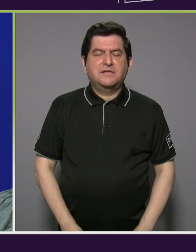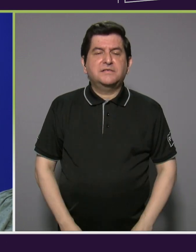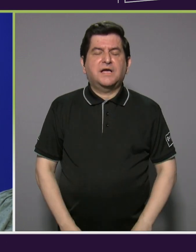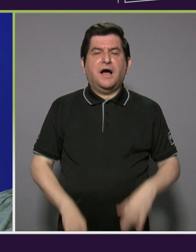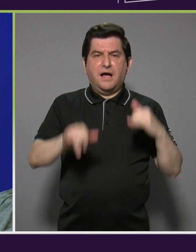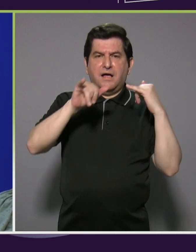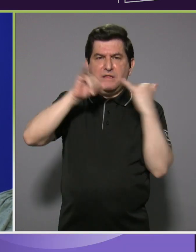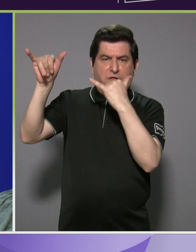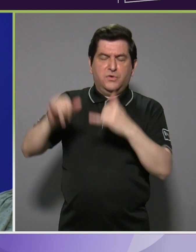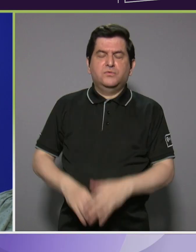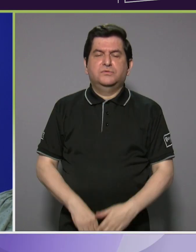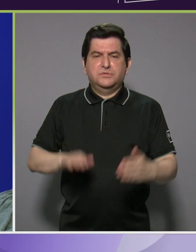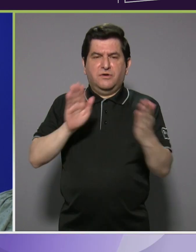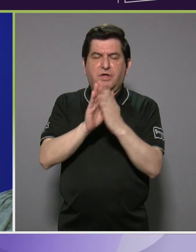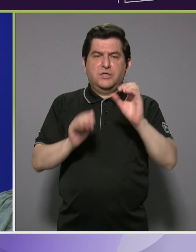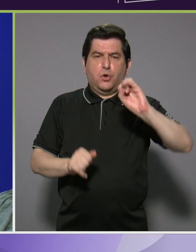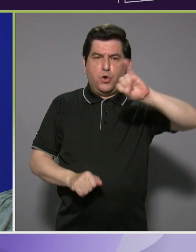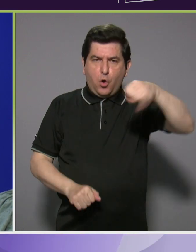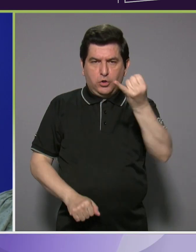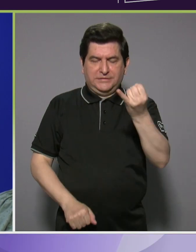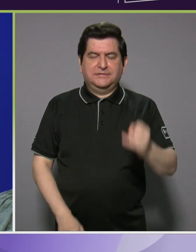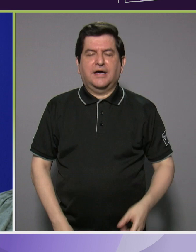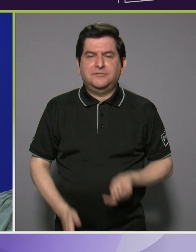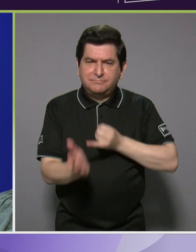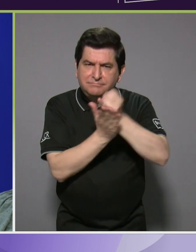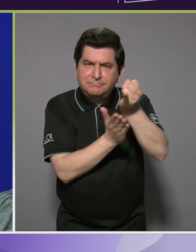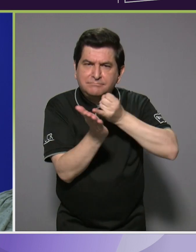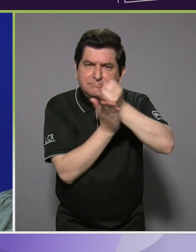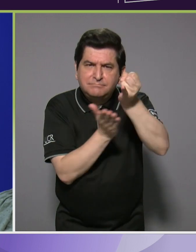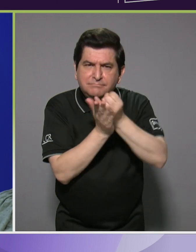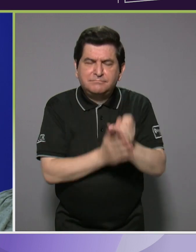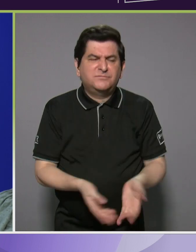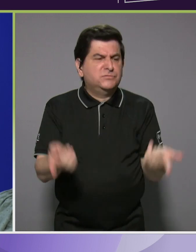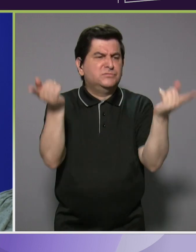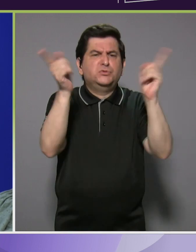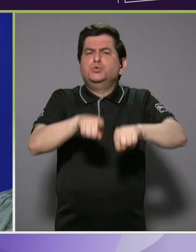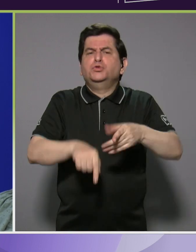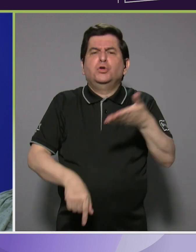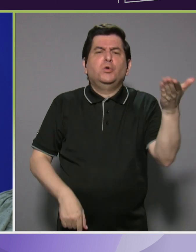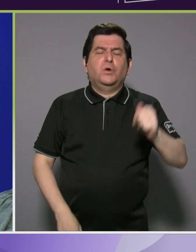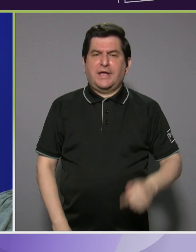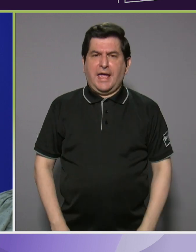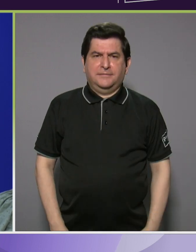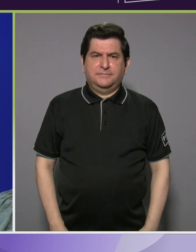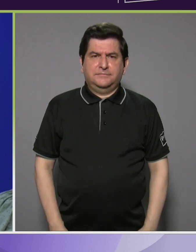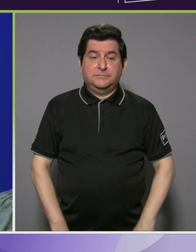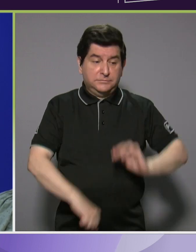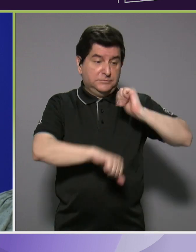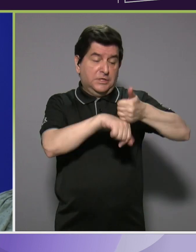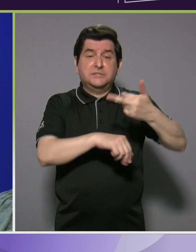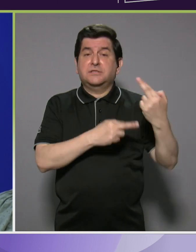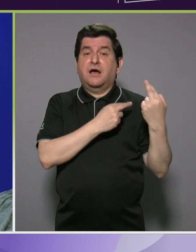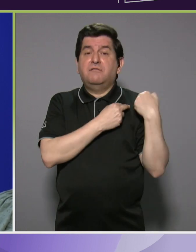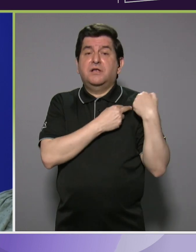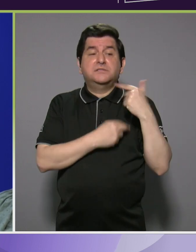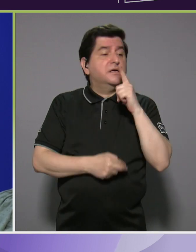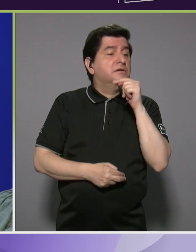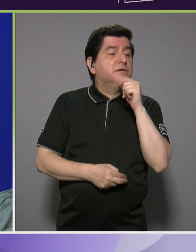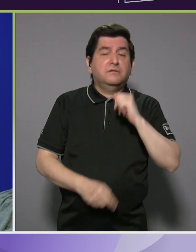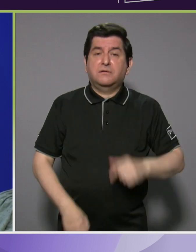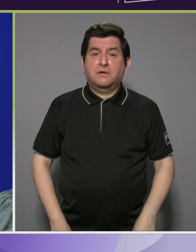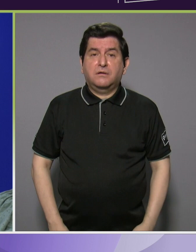el organismo de investigación judicial para que se investigue qué fue lo que pasó, qué es lo que y sentar las responsabilidades, si